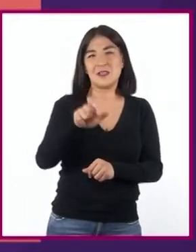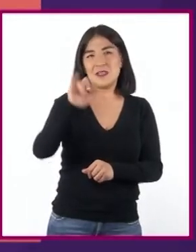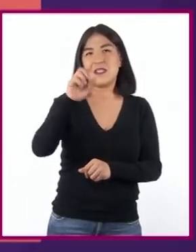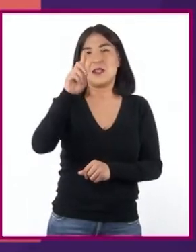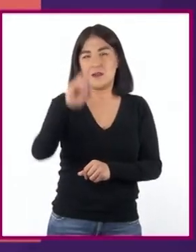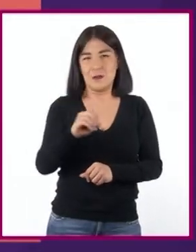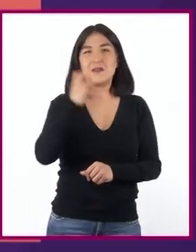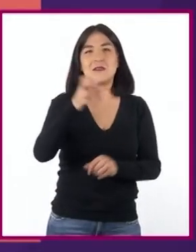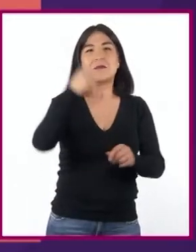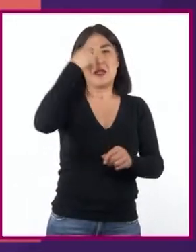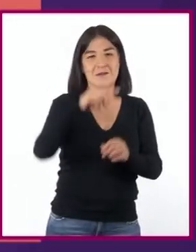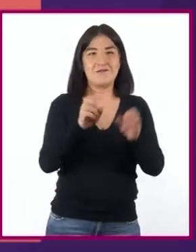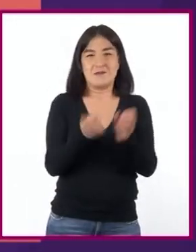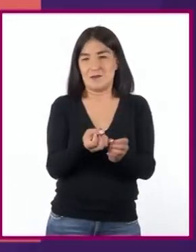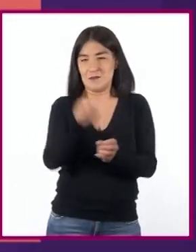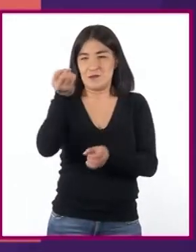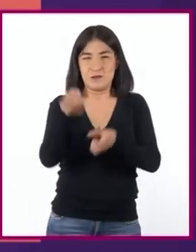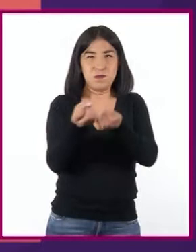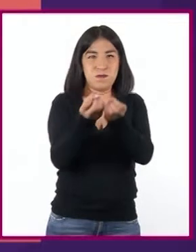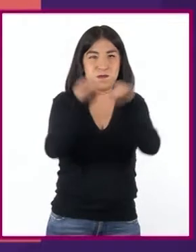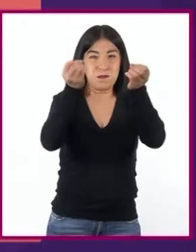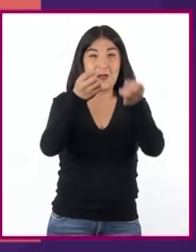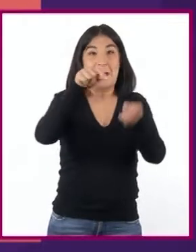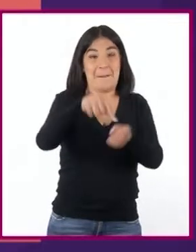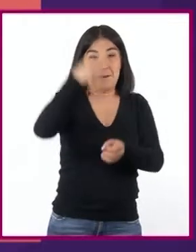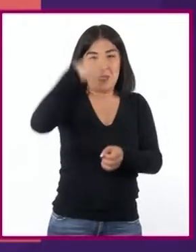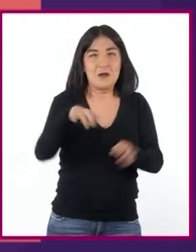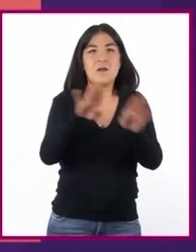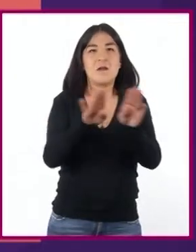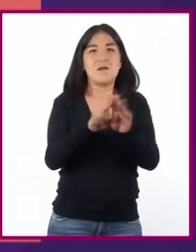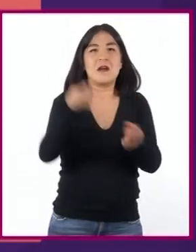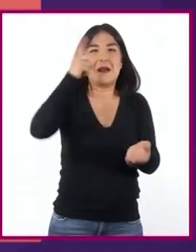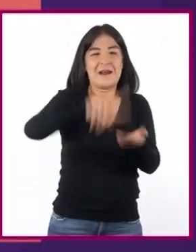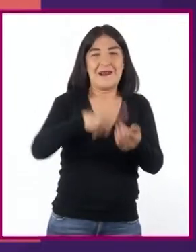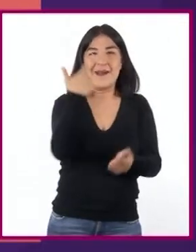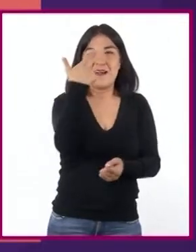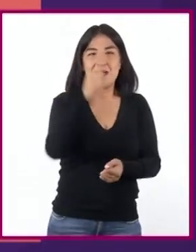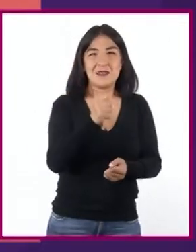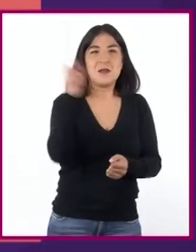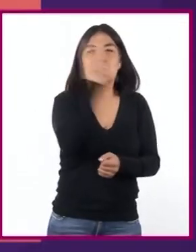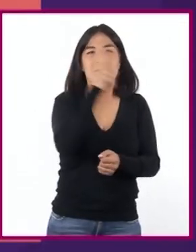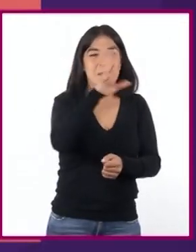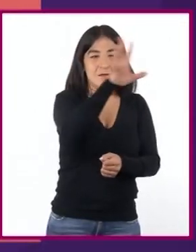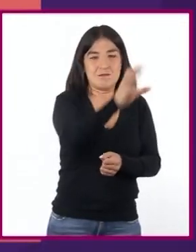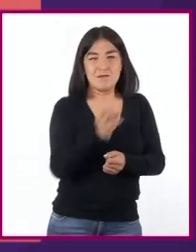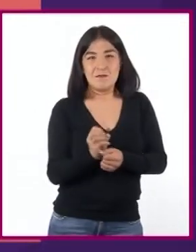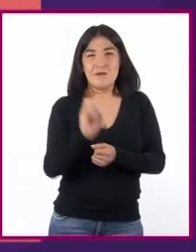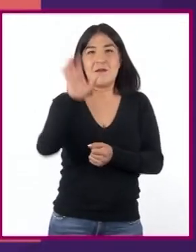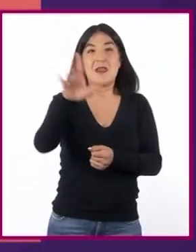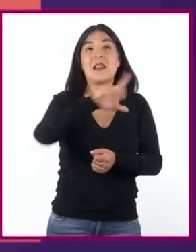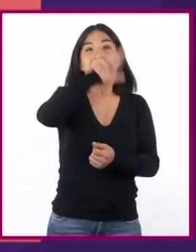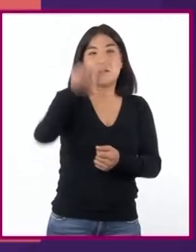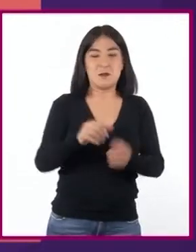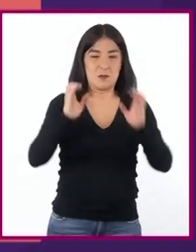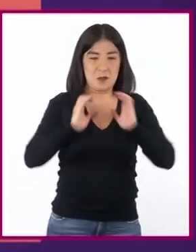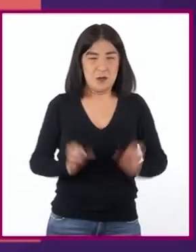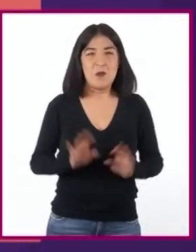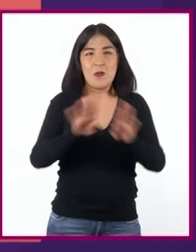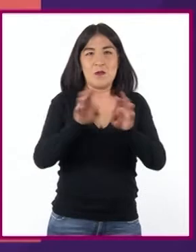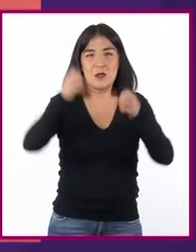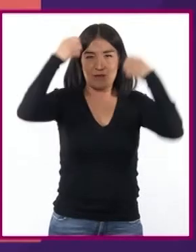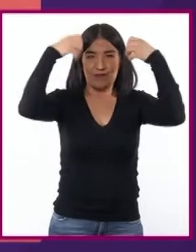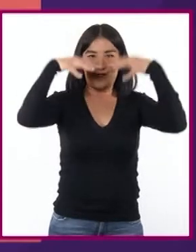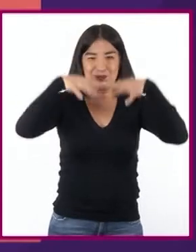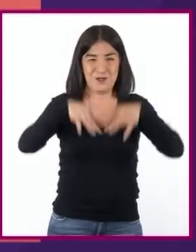los alvéolos. Es ahí donde se lleva a cabo el intercambio gaseoso y el cuerpo se libera de este gas tóxico